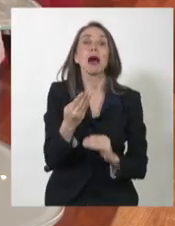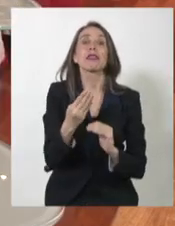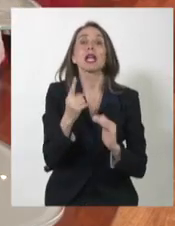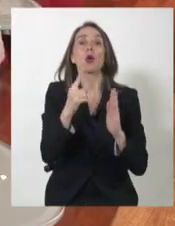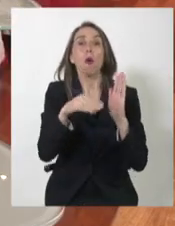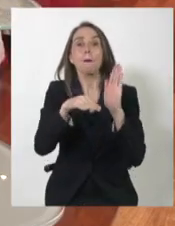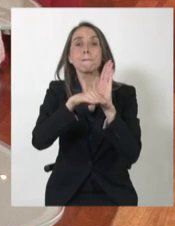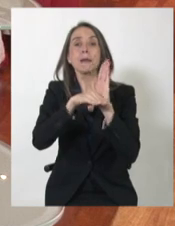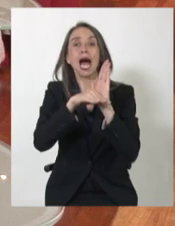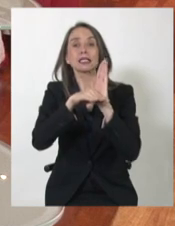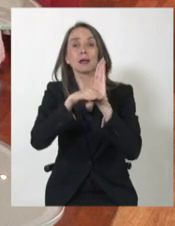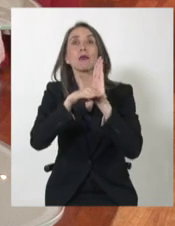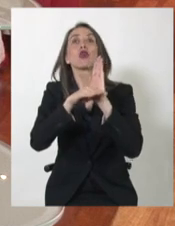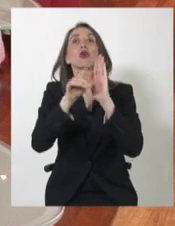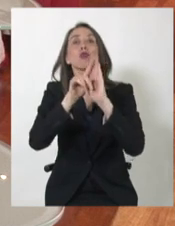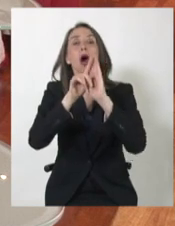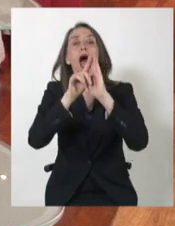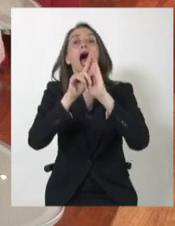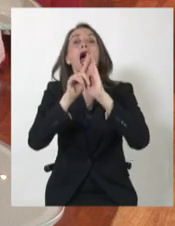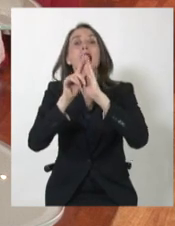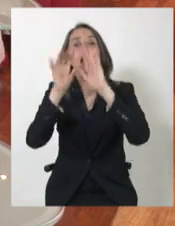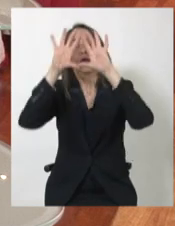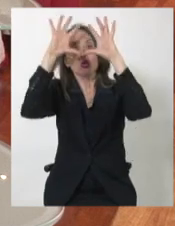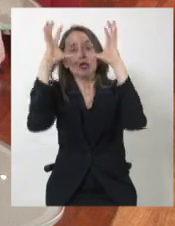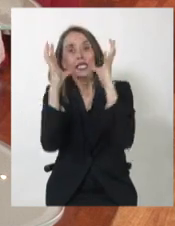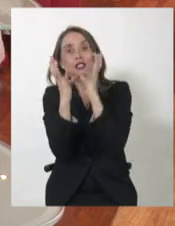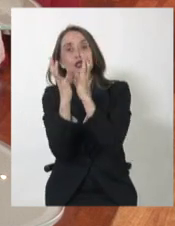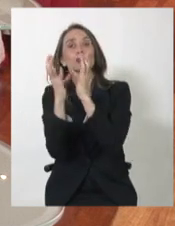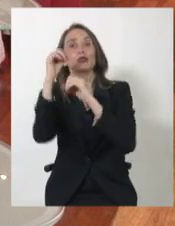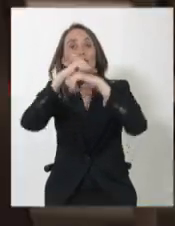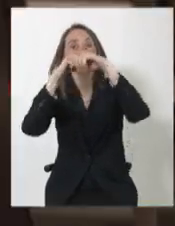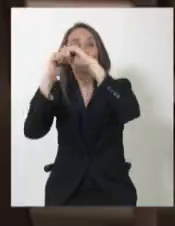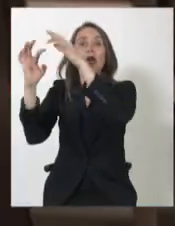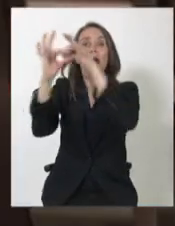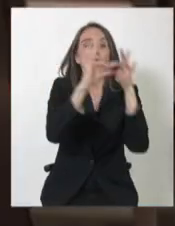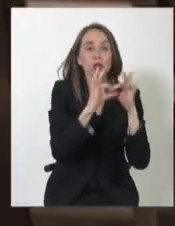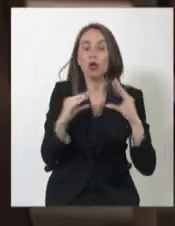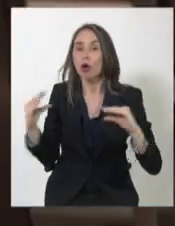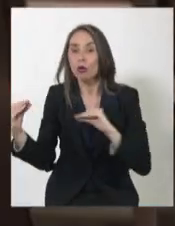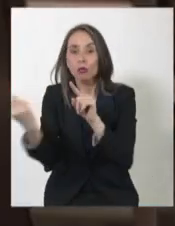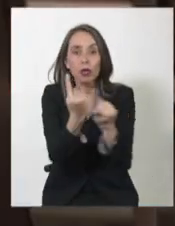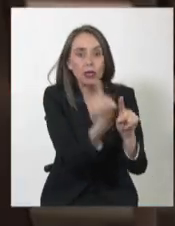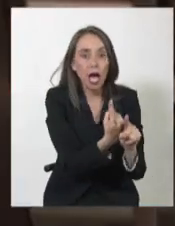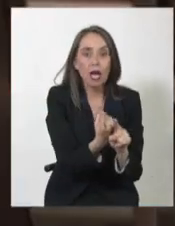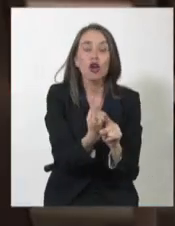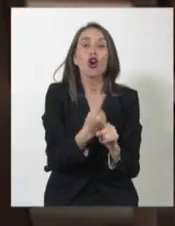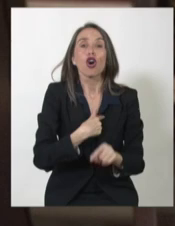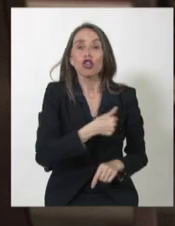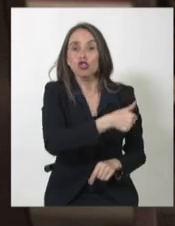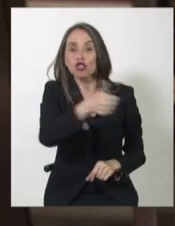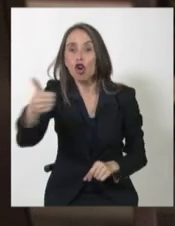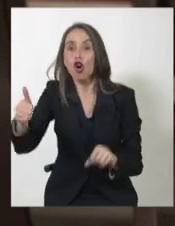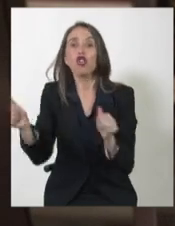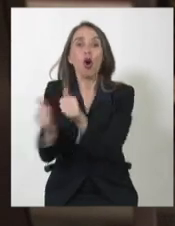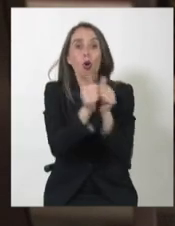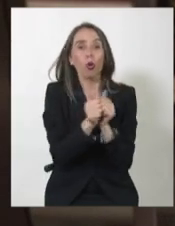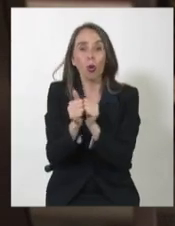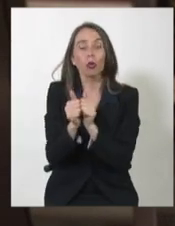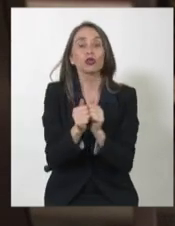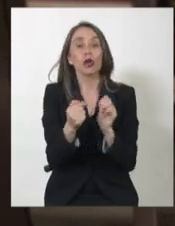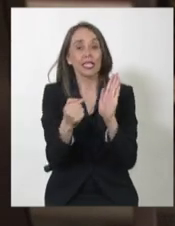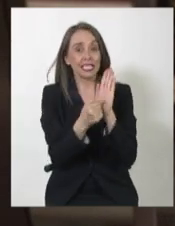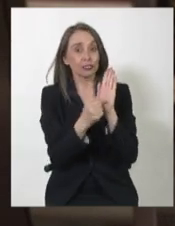darle un acaparazón, ¿no es cierto?, de unidad, de diálogo, en que estamos todos en conjunto en este pacto. Entonces es una señal potente